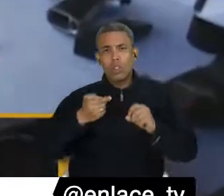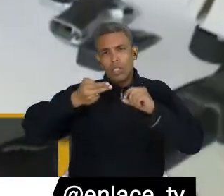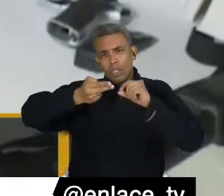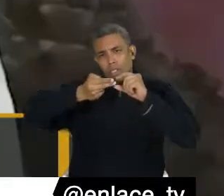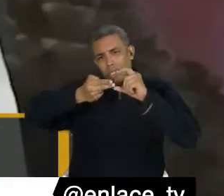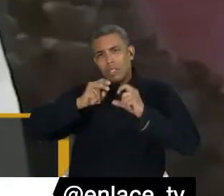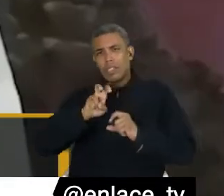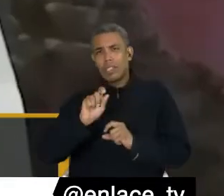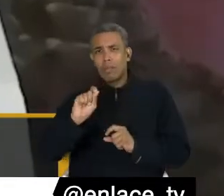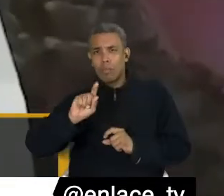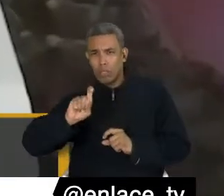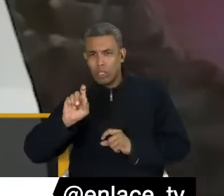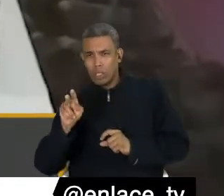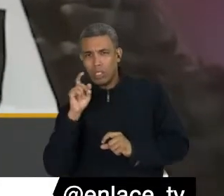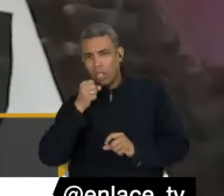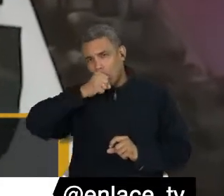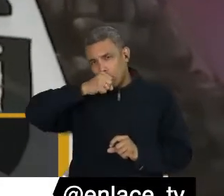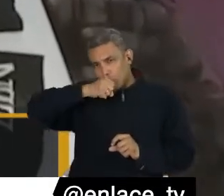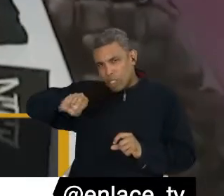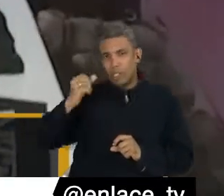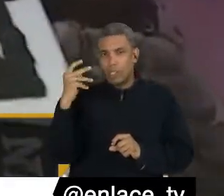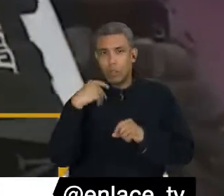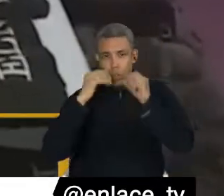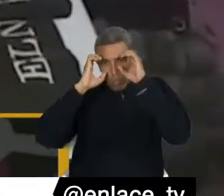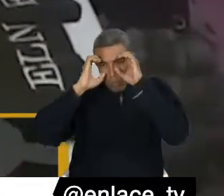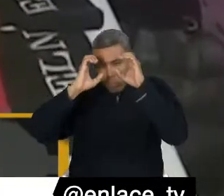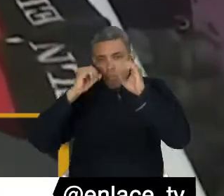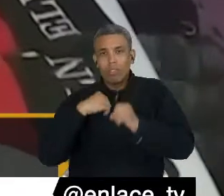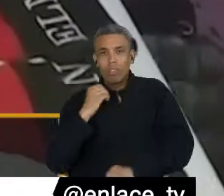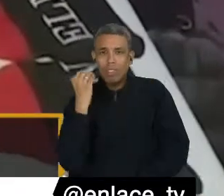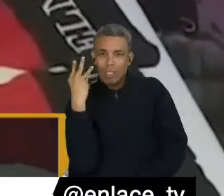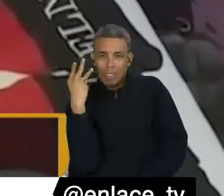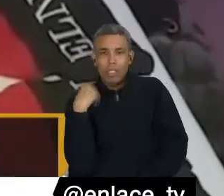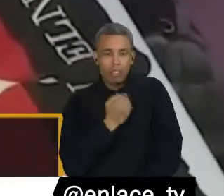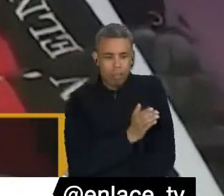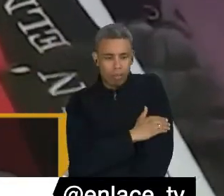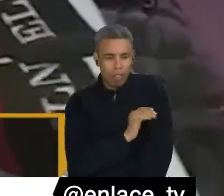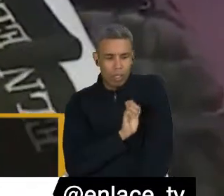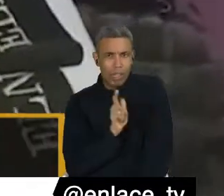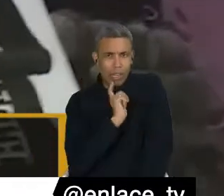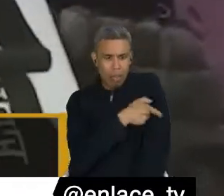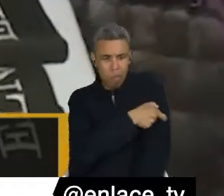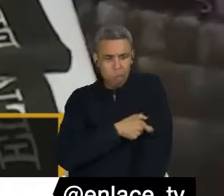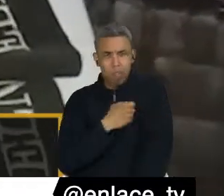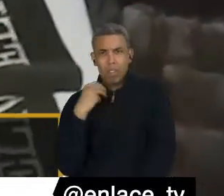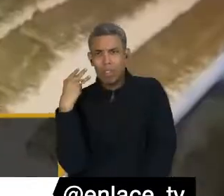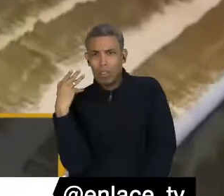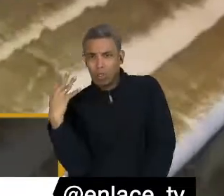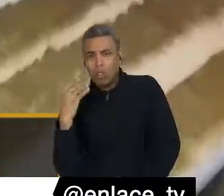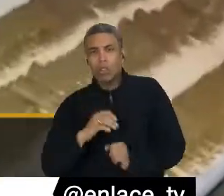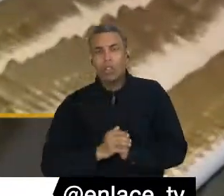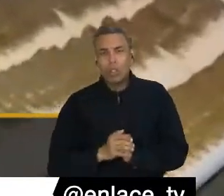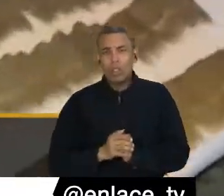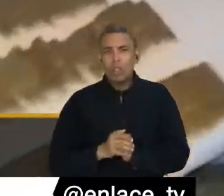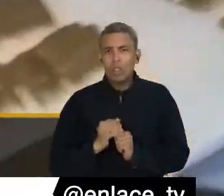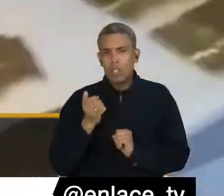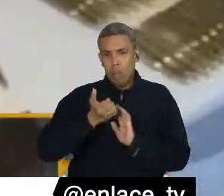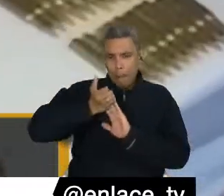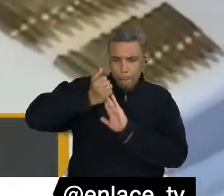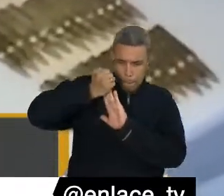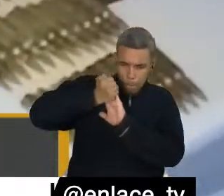9 milímetros, 5 granadas, un binocular, 3 brazaletes del ELN, 4 chalecos multipropósito, 50 cartuchos